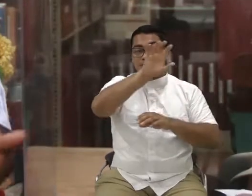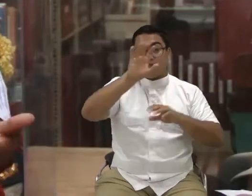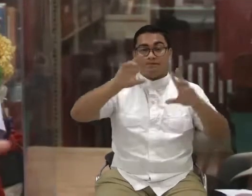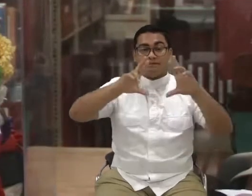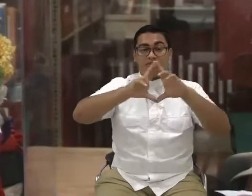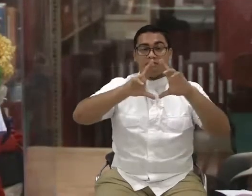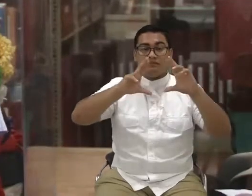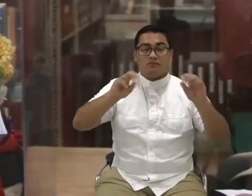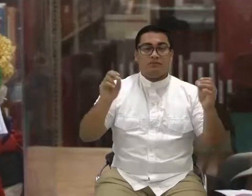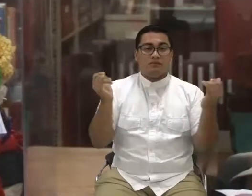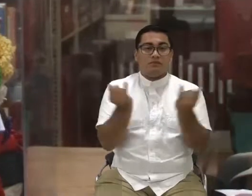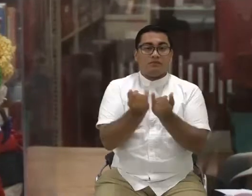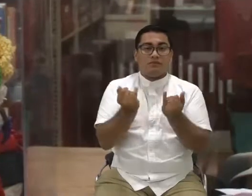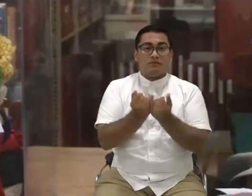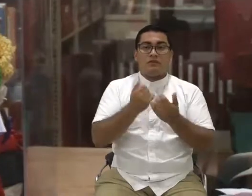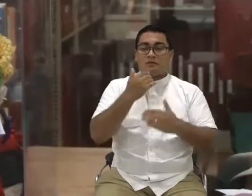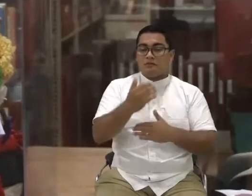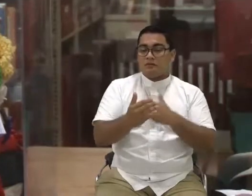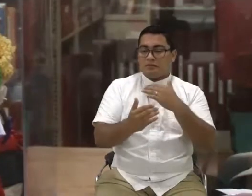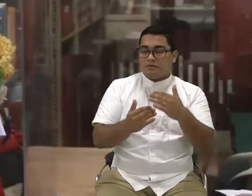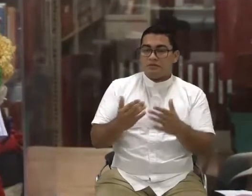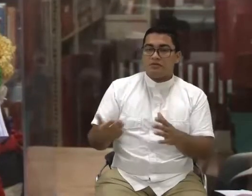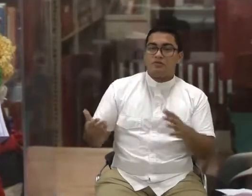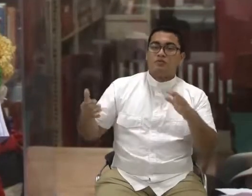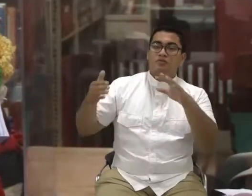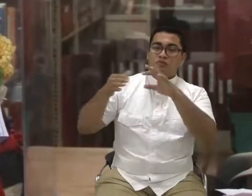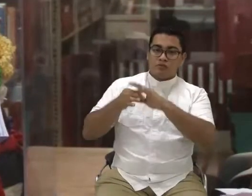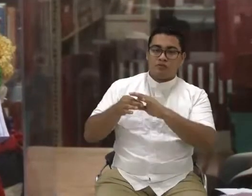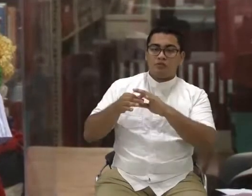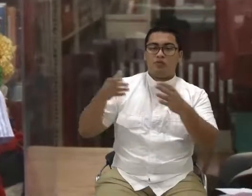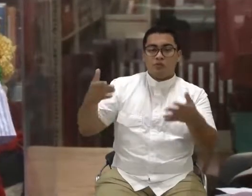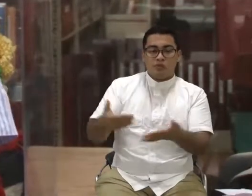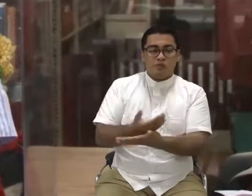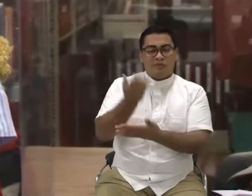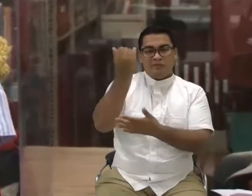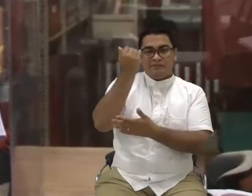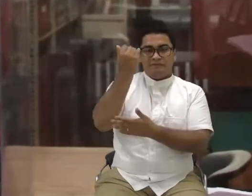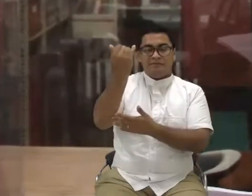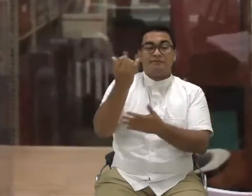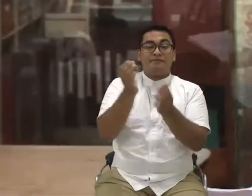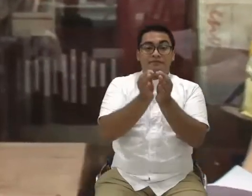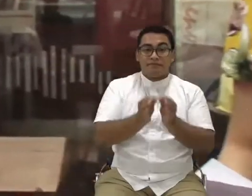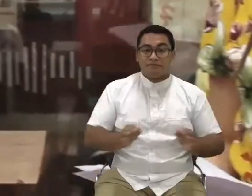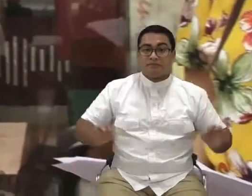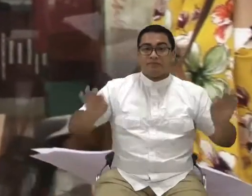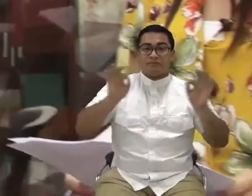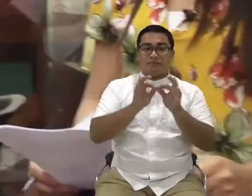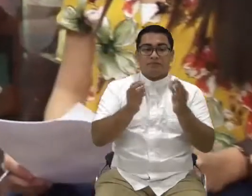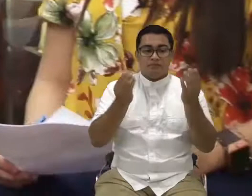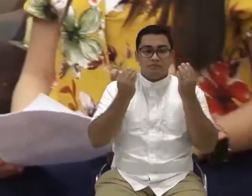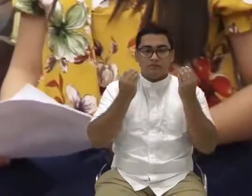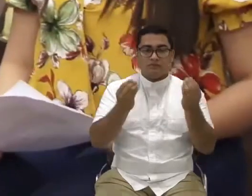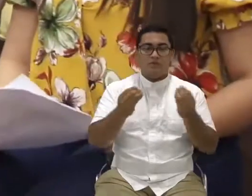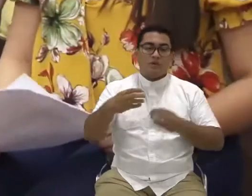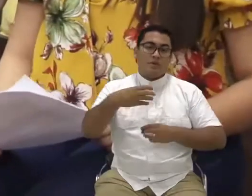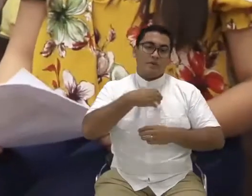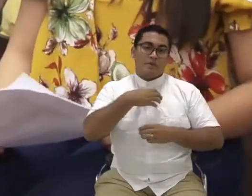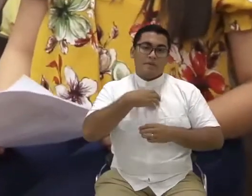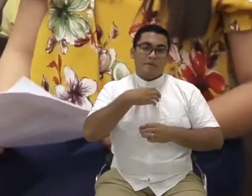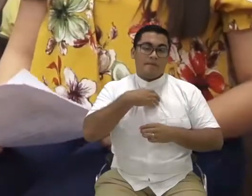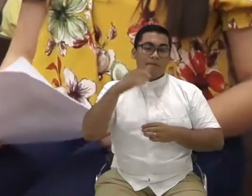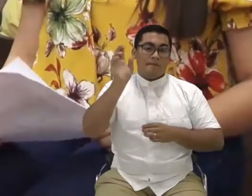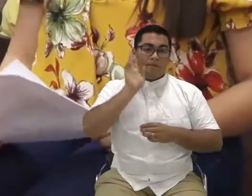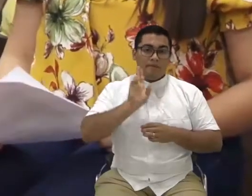en un proceso conjunto de construcción de nuevo conocimiento. Pero también es importante mencionar, ¿verdad?, que a nivel interno hemos